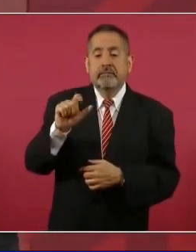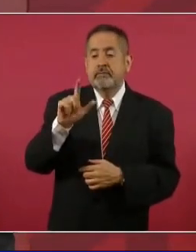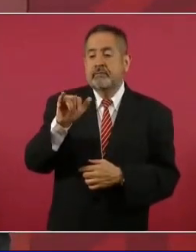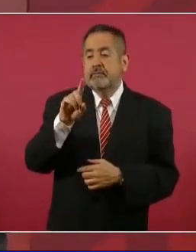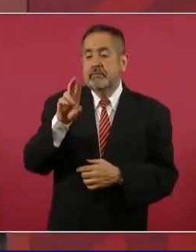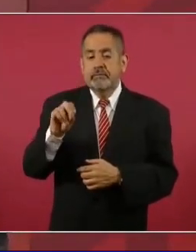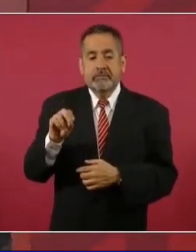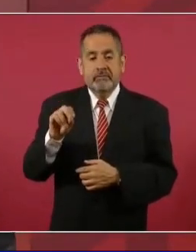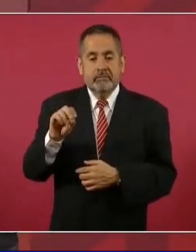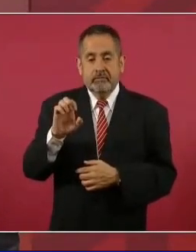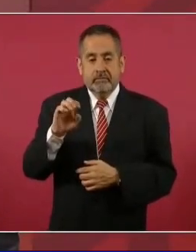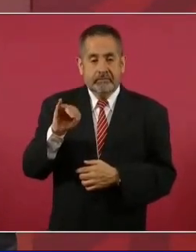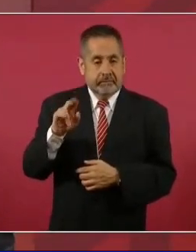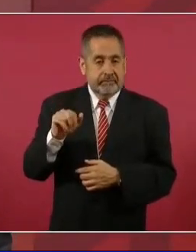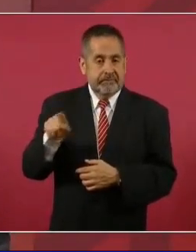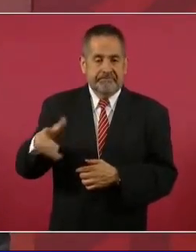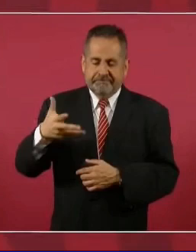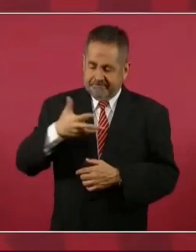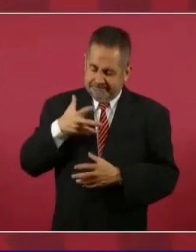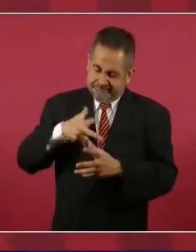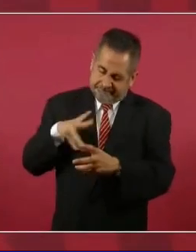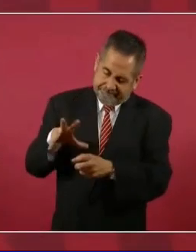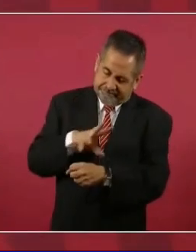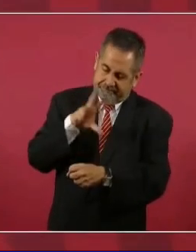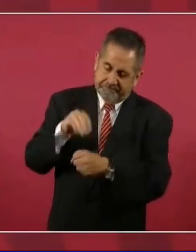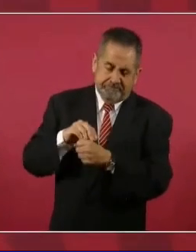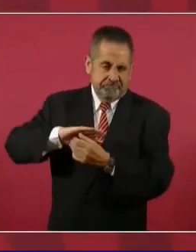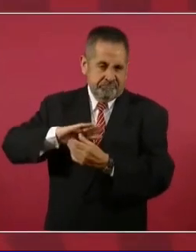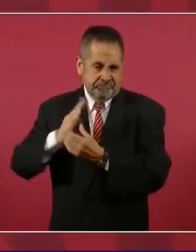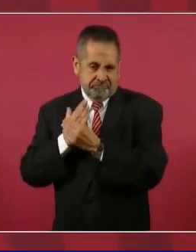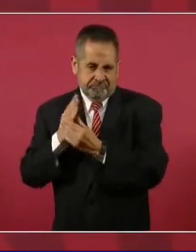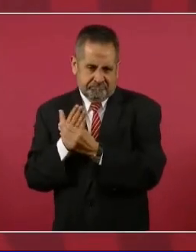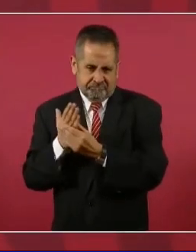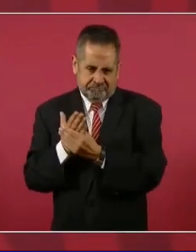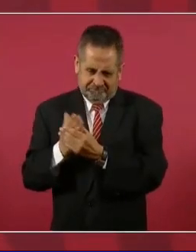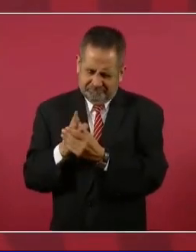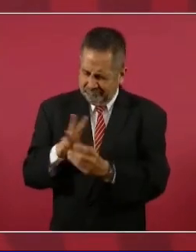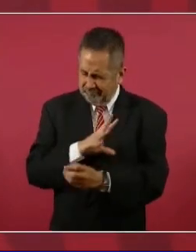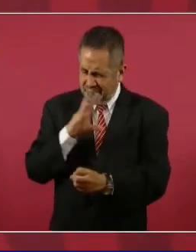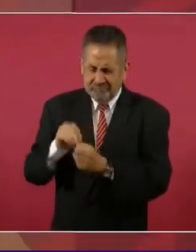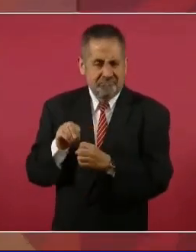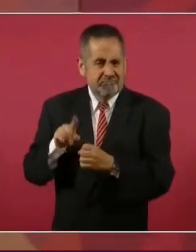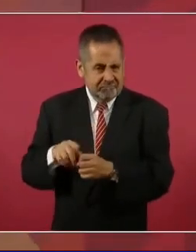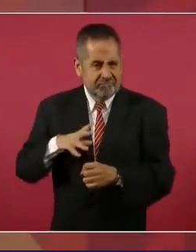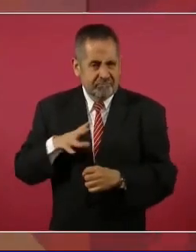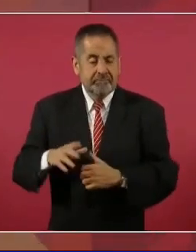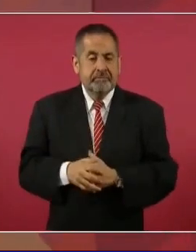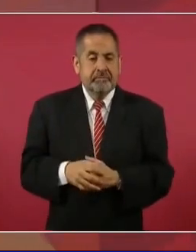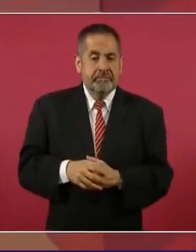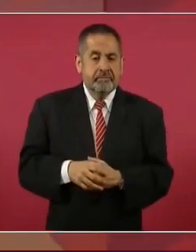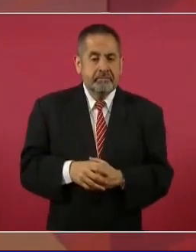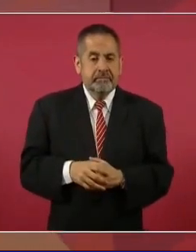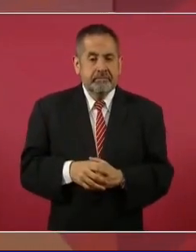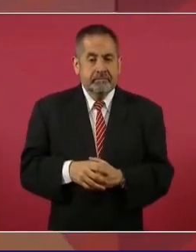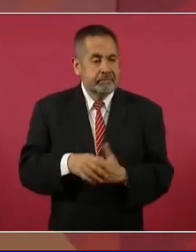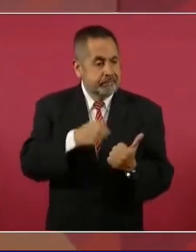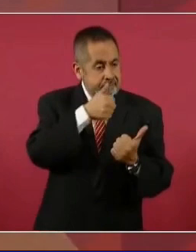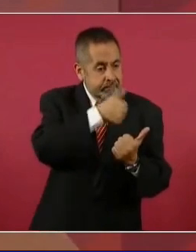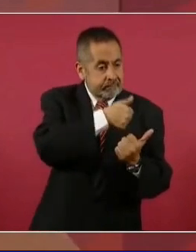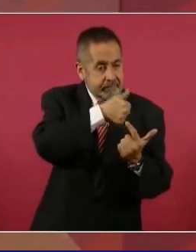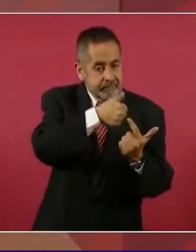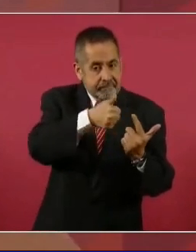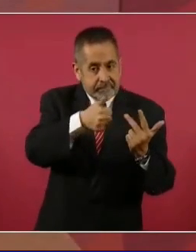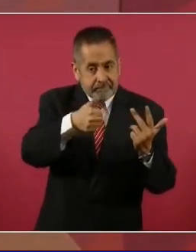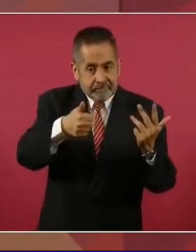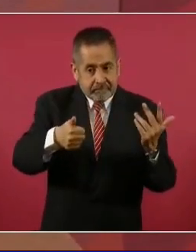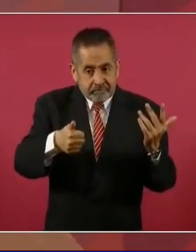todos los datos complementarios. por cada caso hay 10 pruebas.